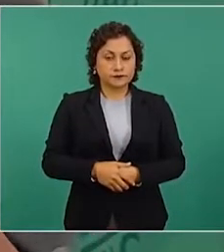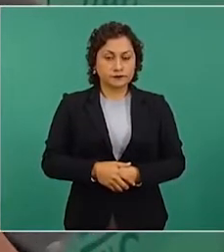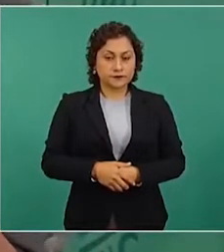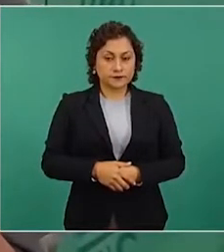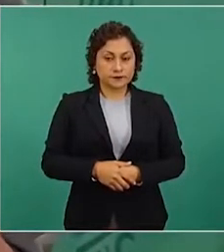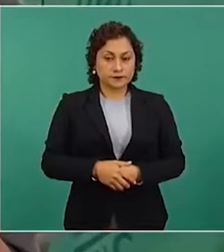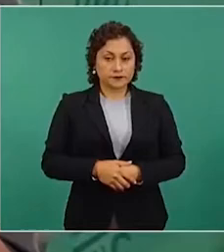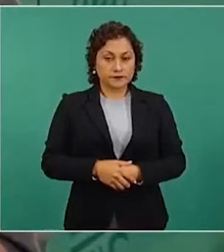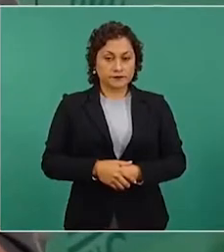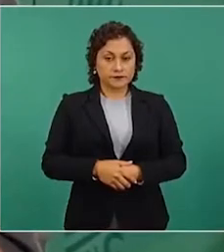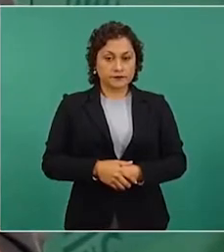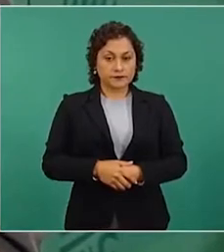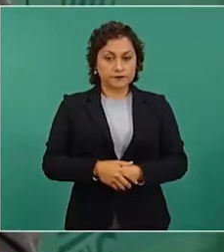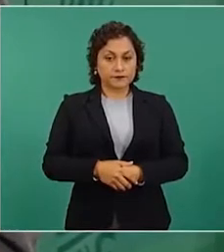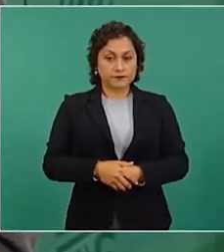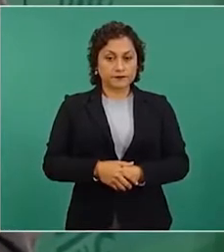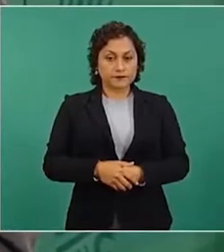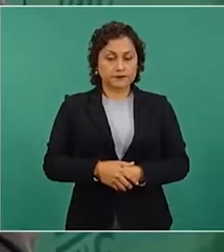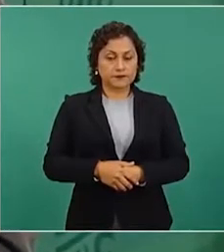divisa